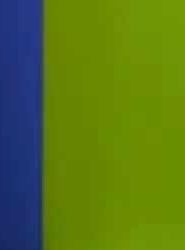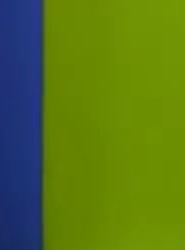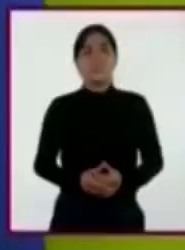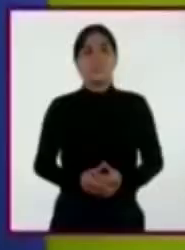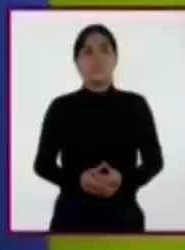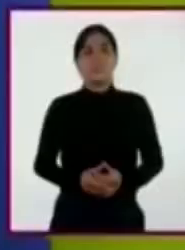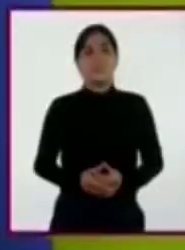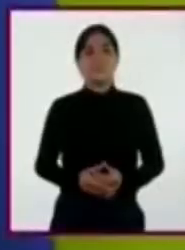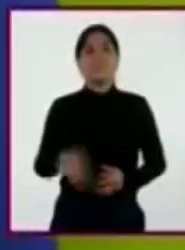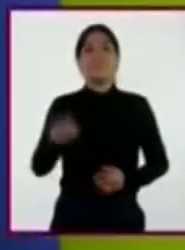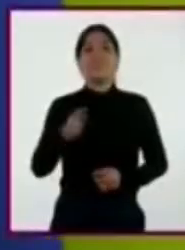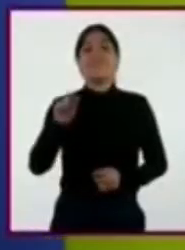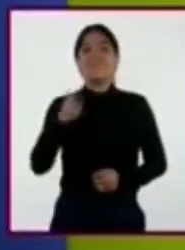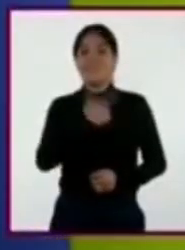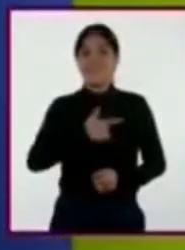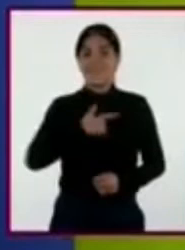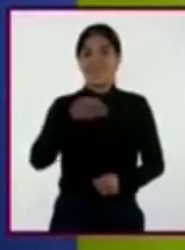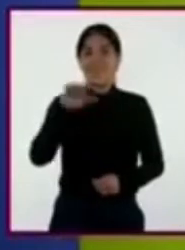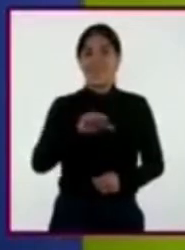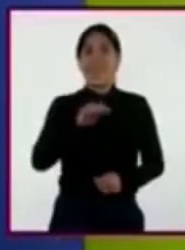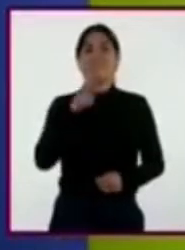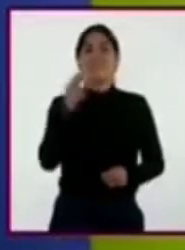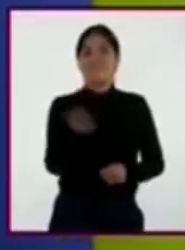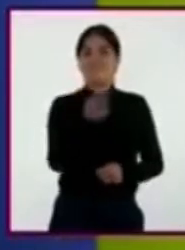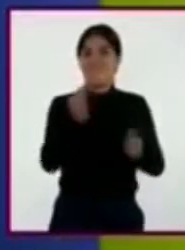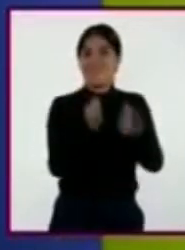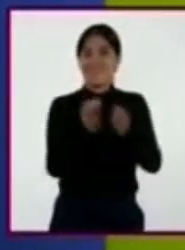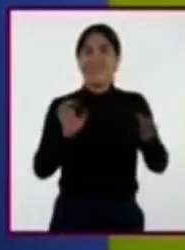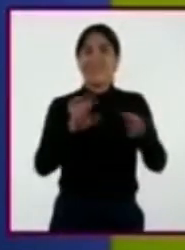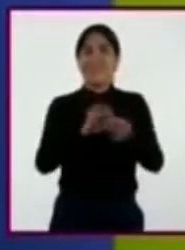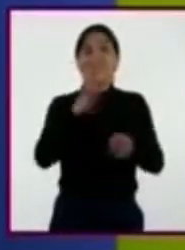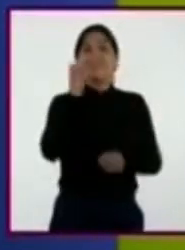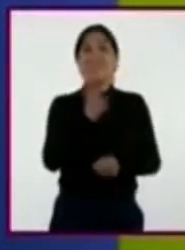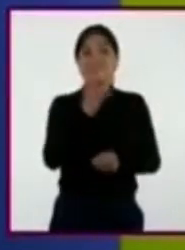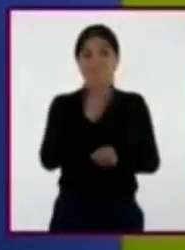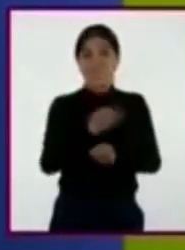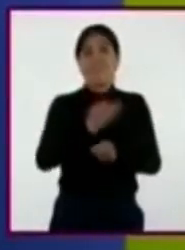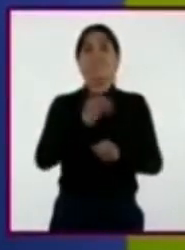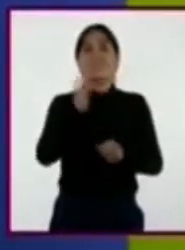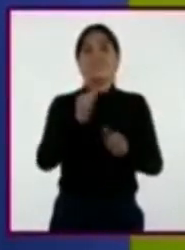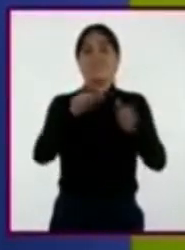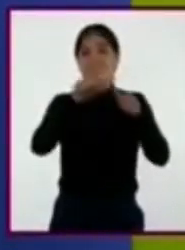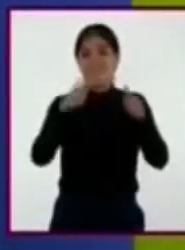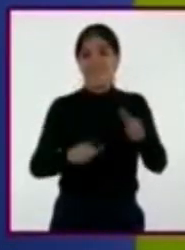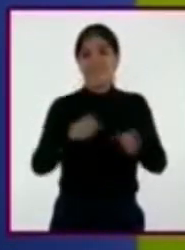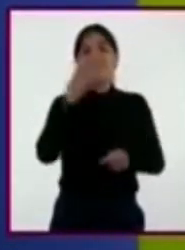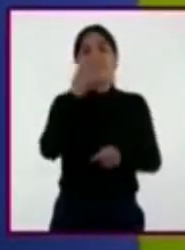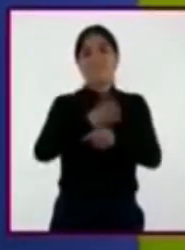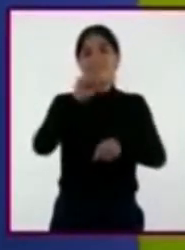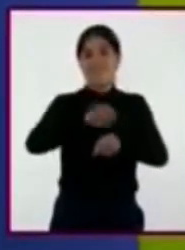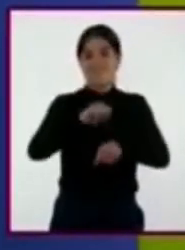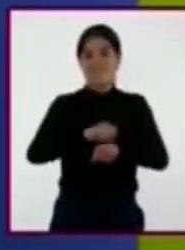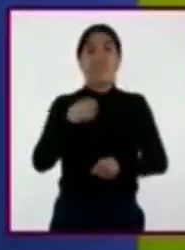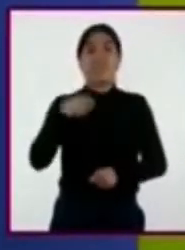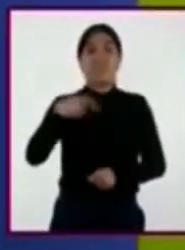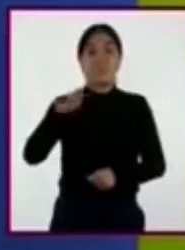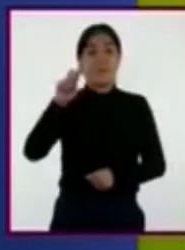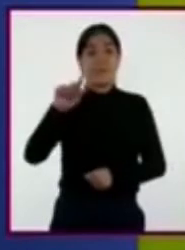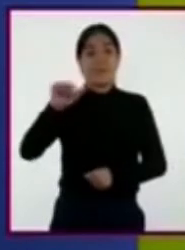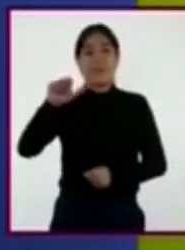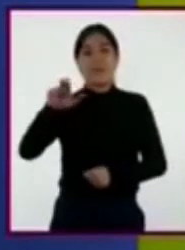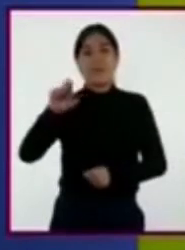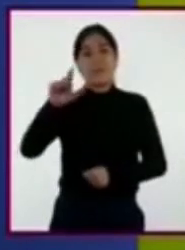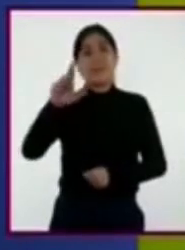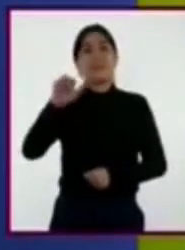¿Qué tal? Es un gusto estar hoy con ustedes en su sesión de artes para tercer grado. Mi nombre es Daniel Rivera y qué bueno que